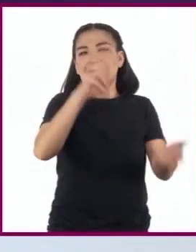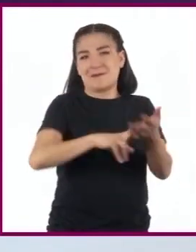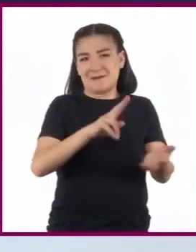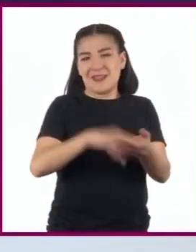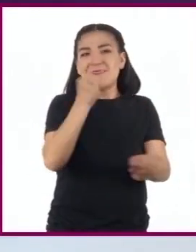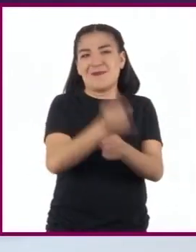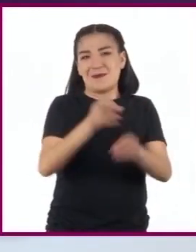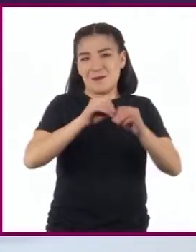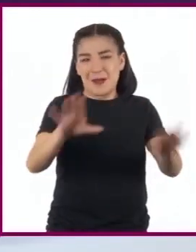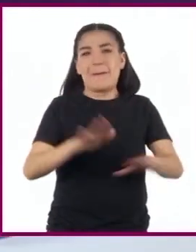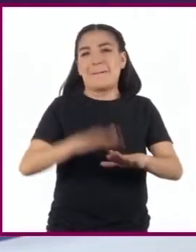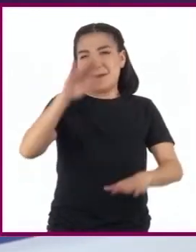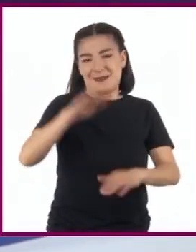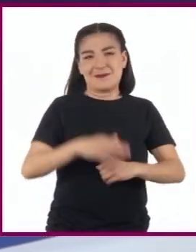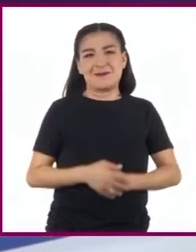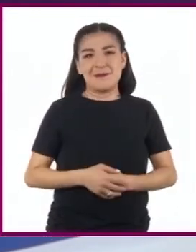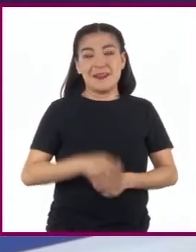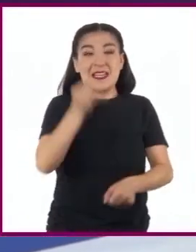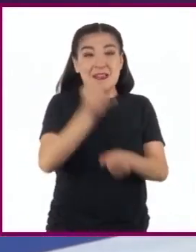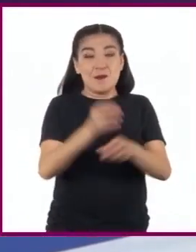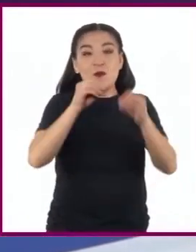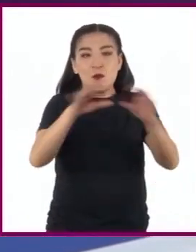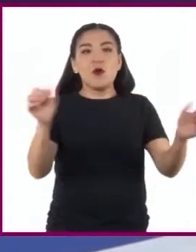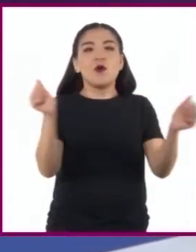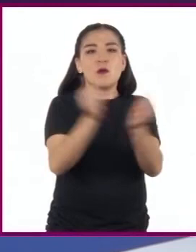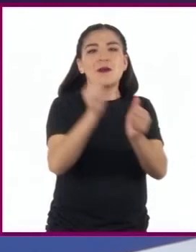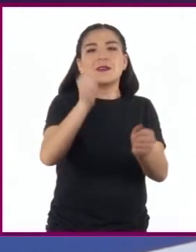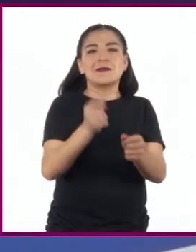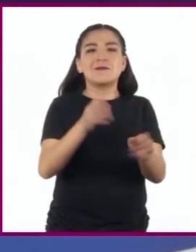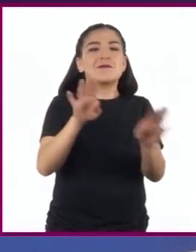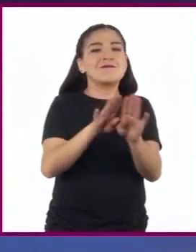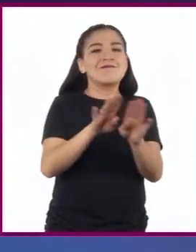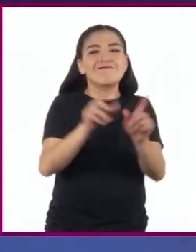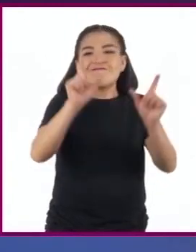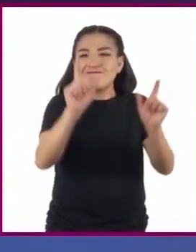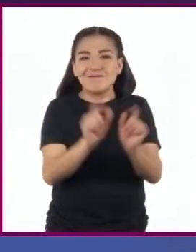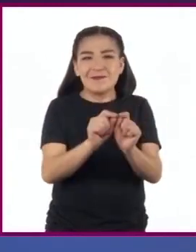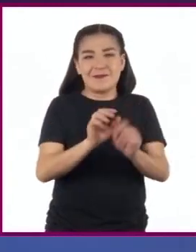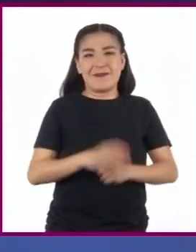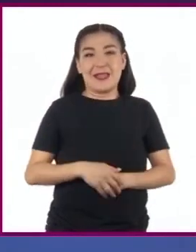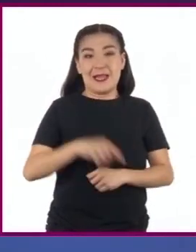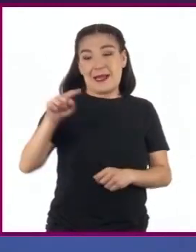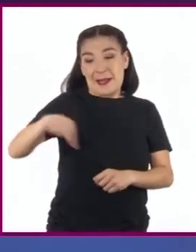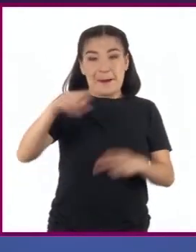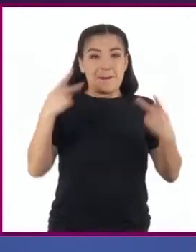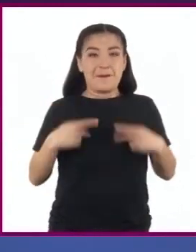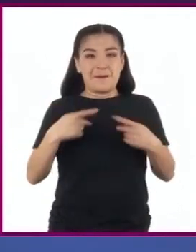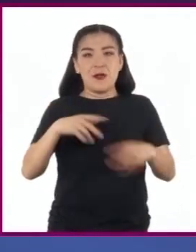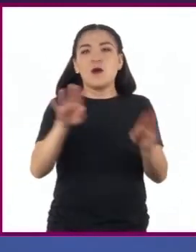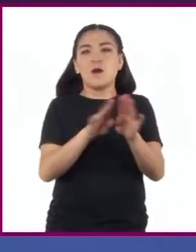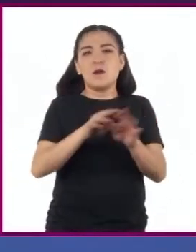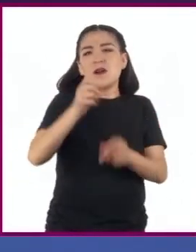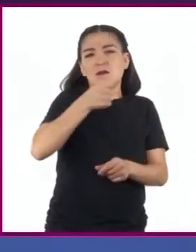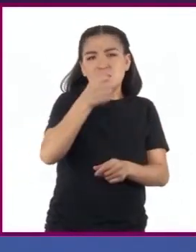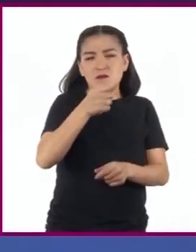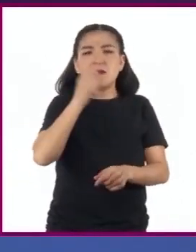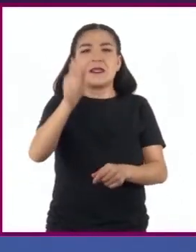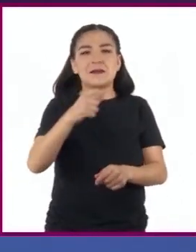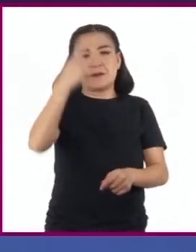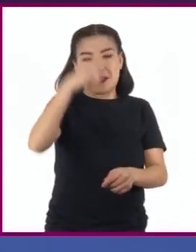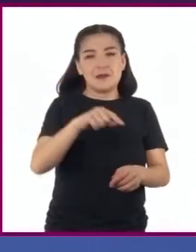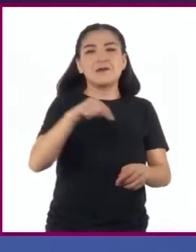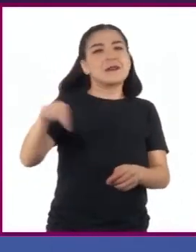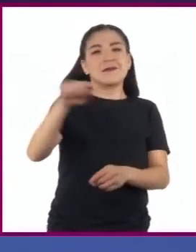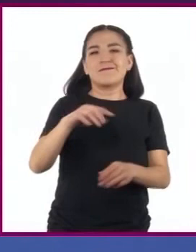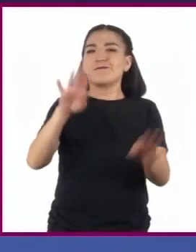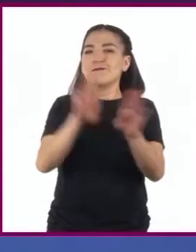informativo. Información con atribución reservada. El periodista oculta la identidad de la fuente. Es